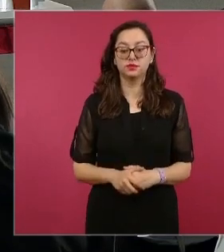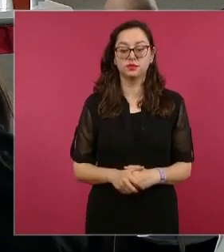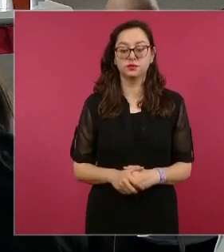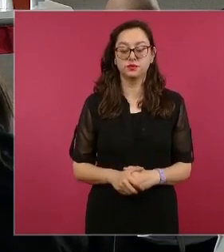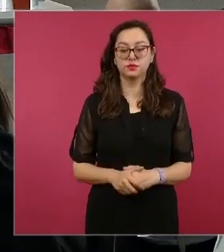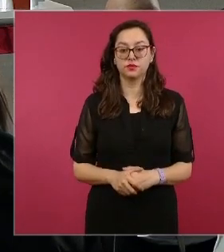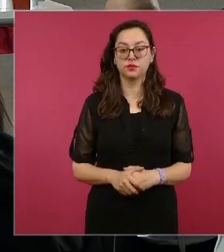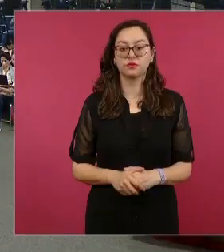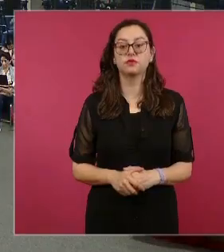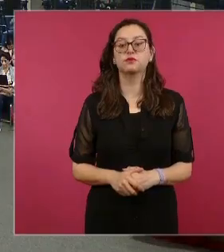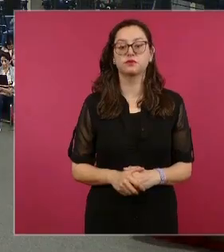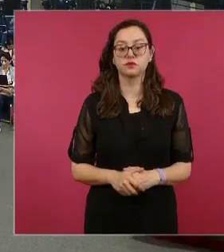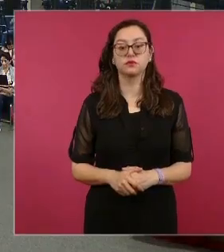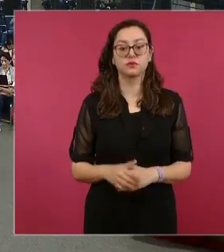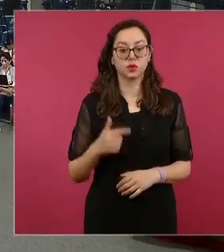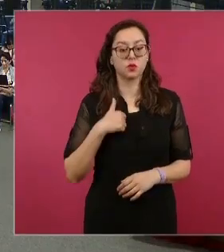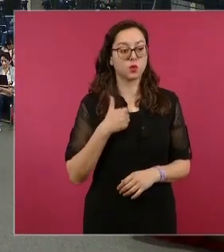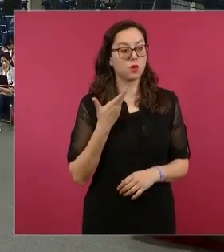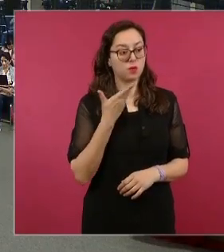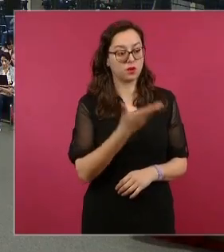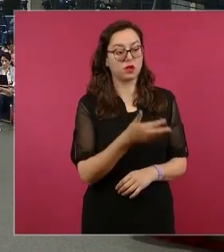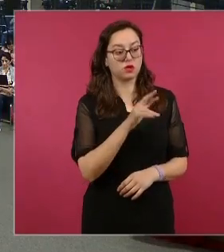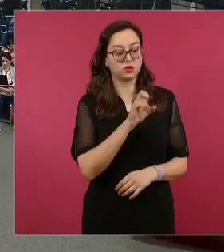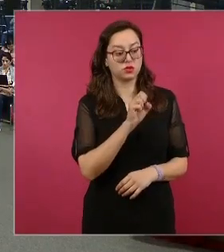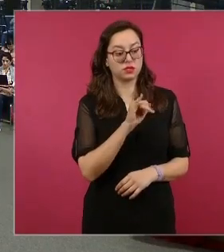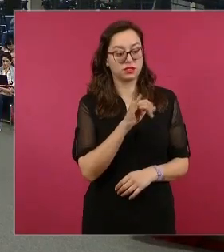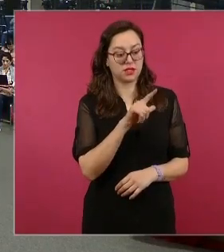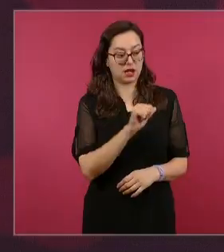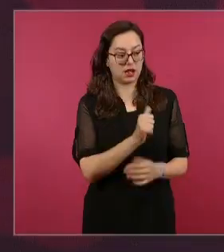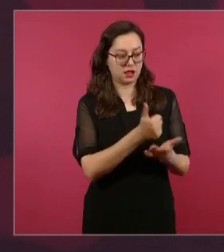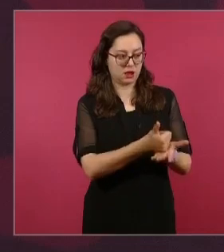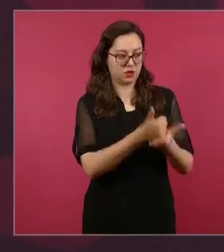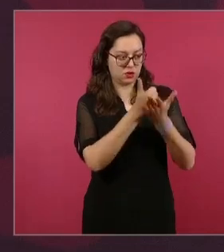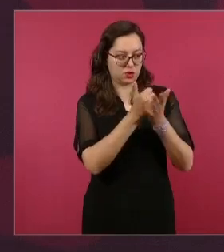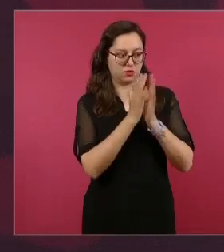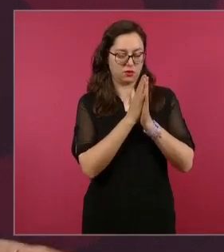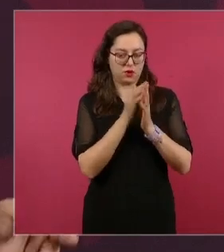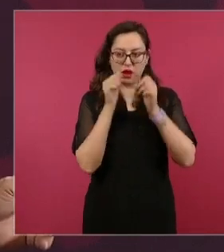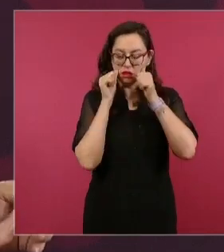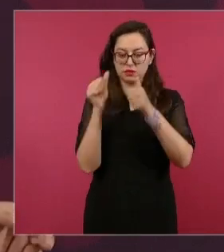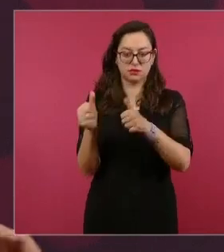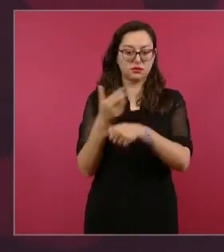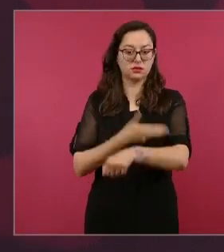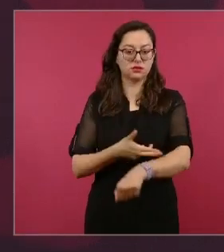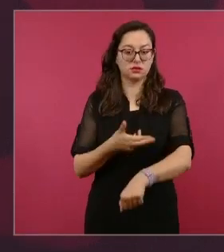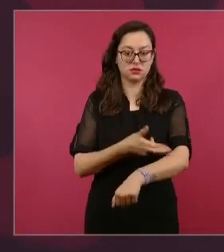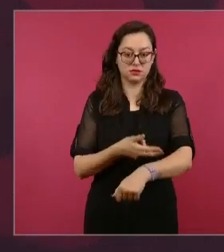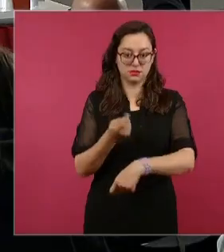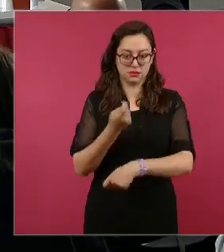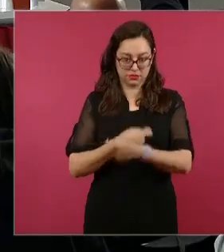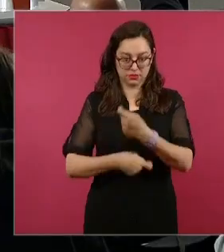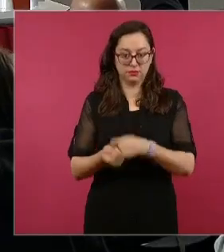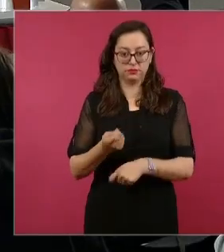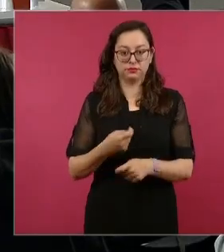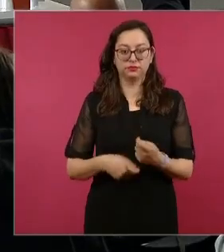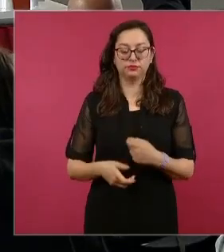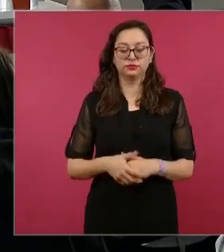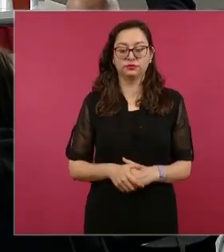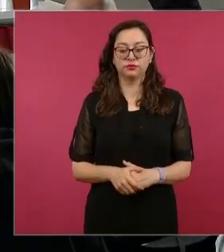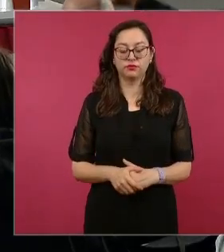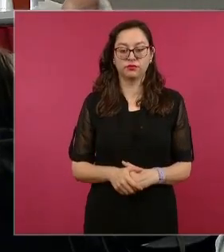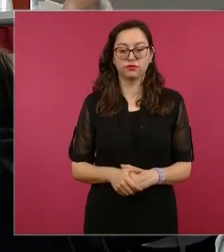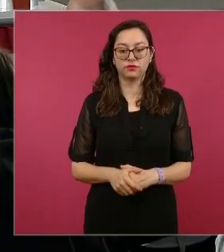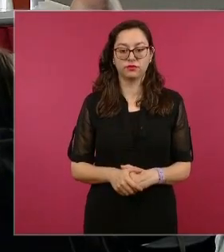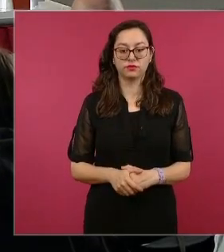a pedirle a Rosa Isela que nos ayude en la gestión que se está haciendo. Ahora